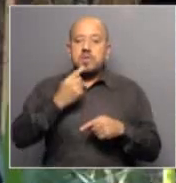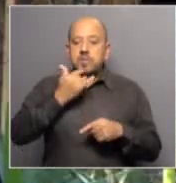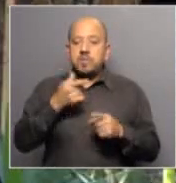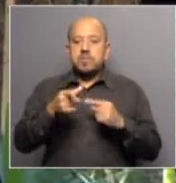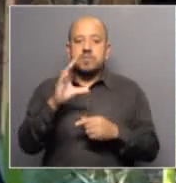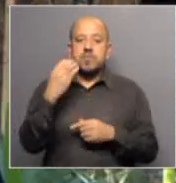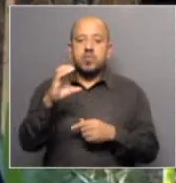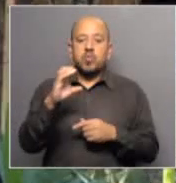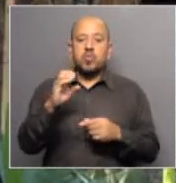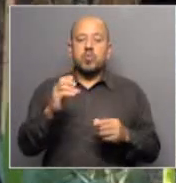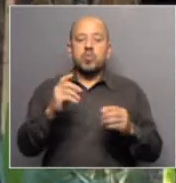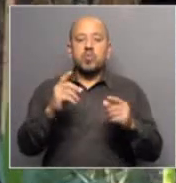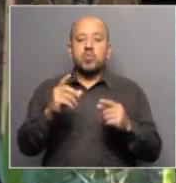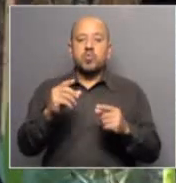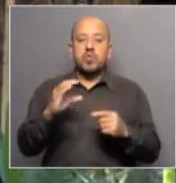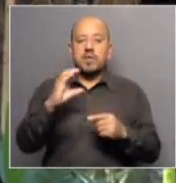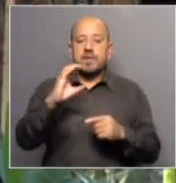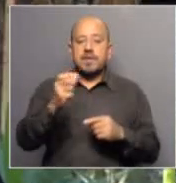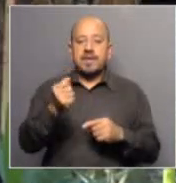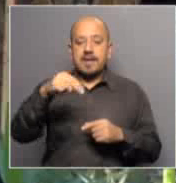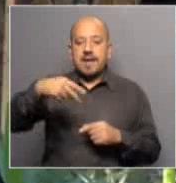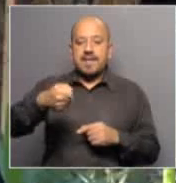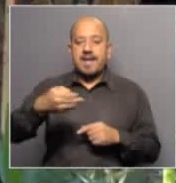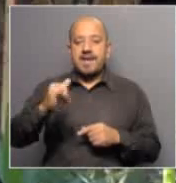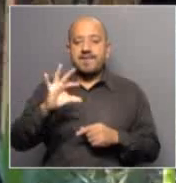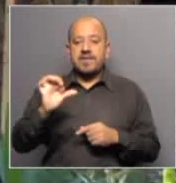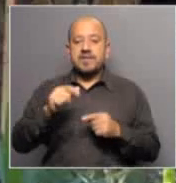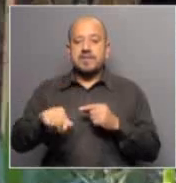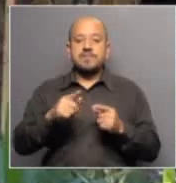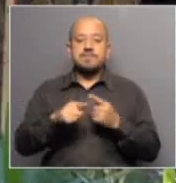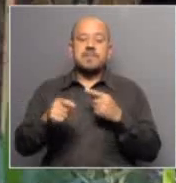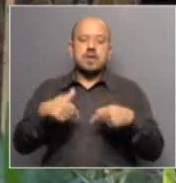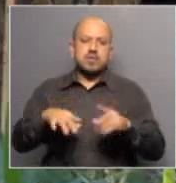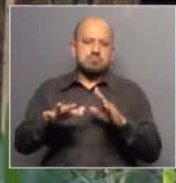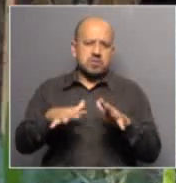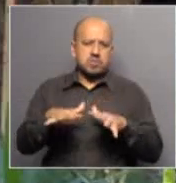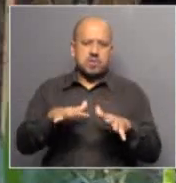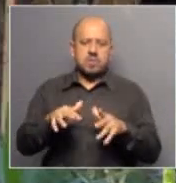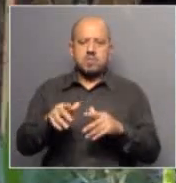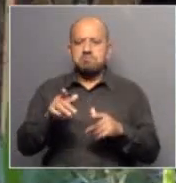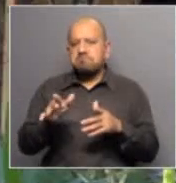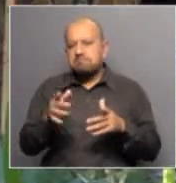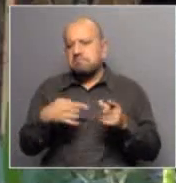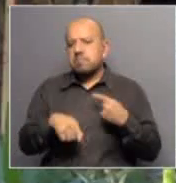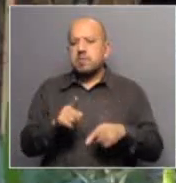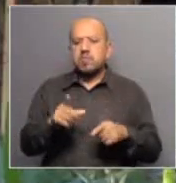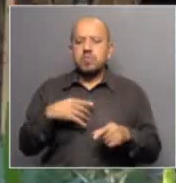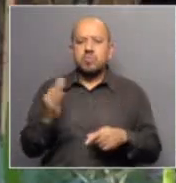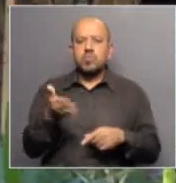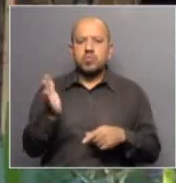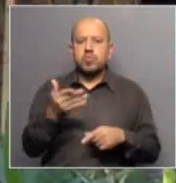los clubes de cannabis, si es que producieron el máximo que tienen habilitado a producir, y esto es una estimación que hay que tomar con pinzas, pero producen